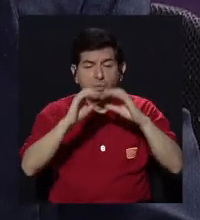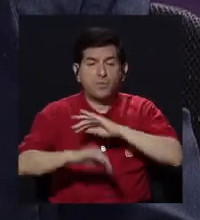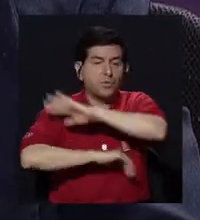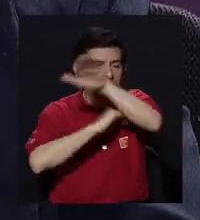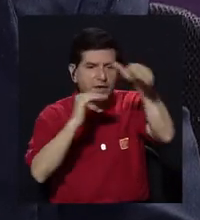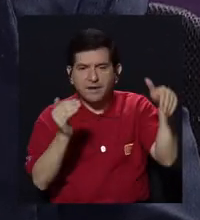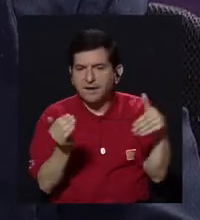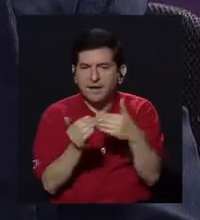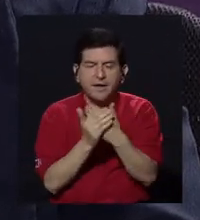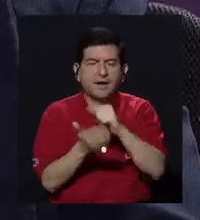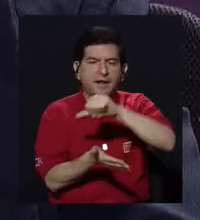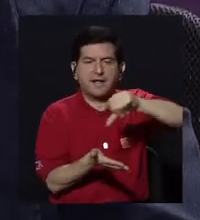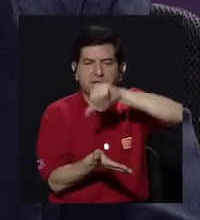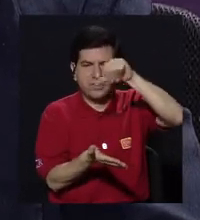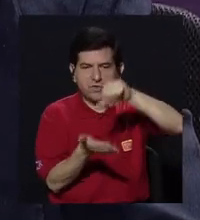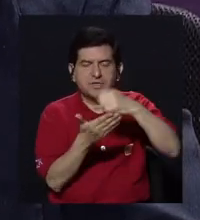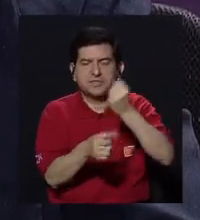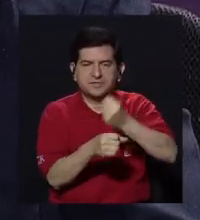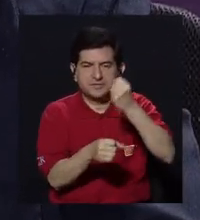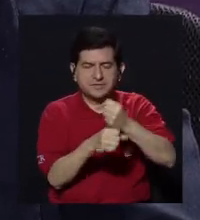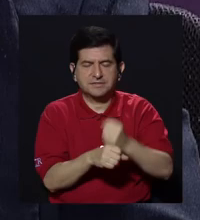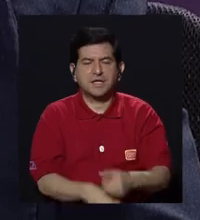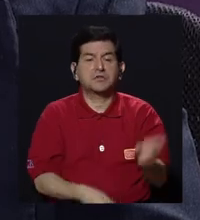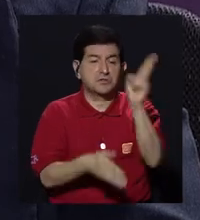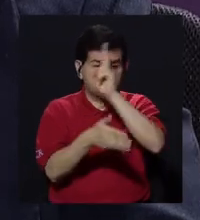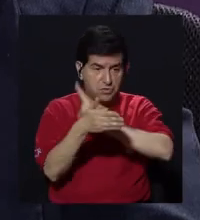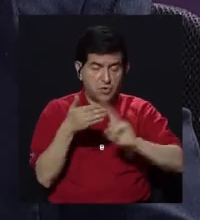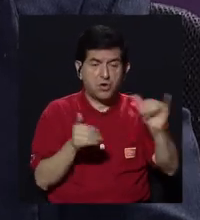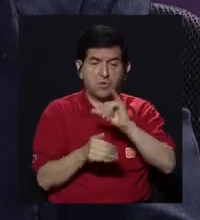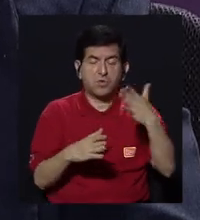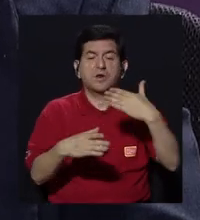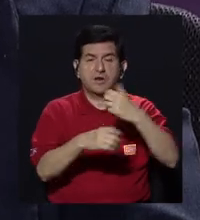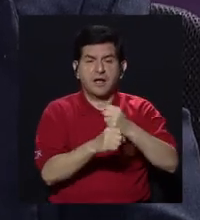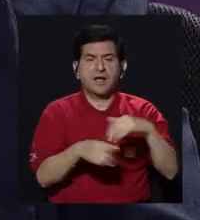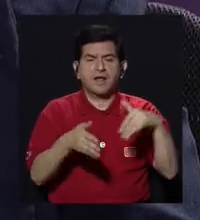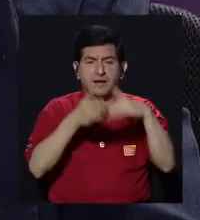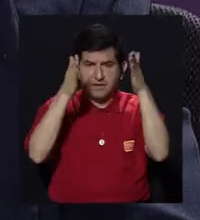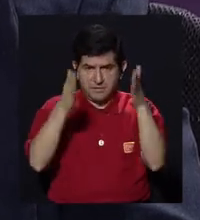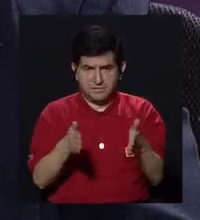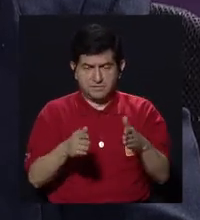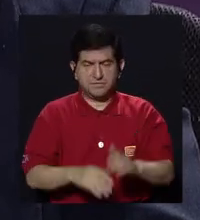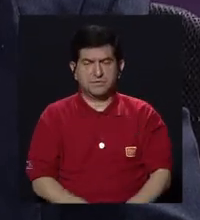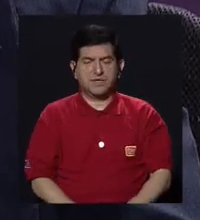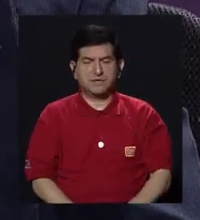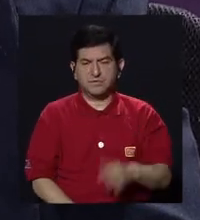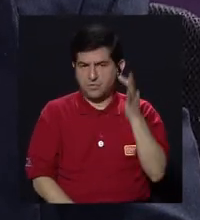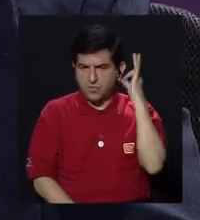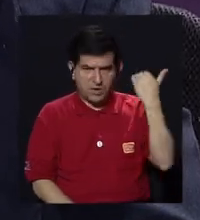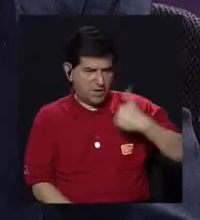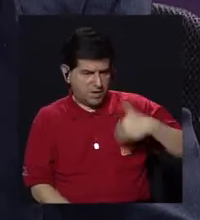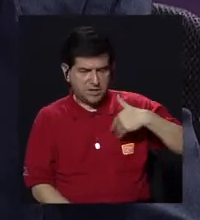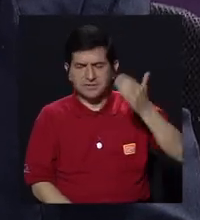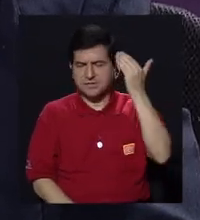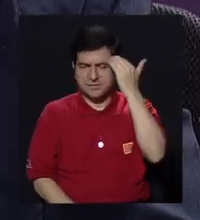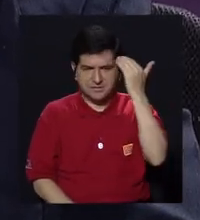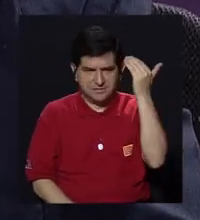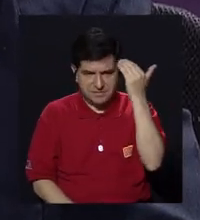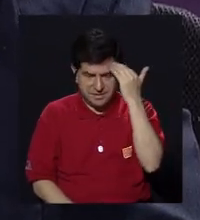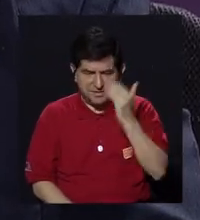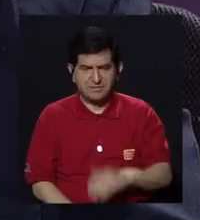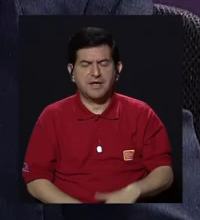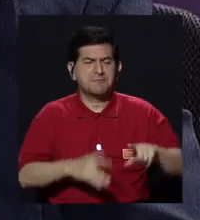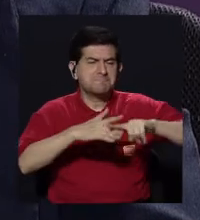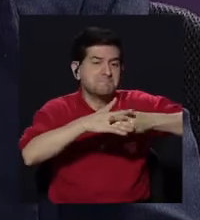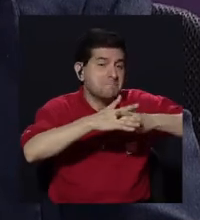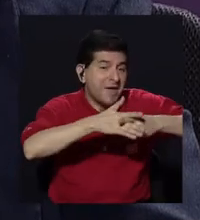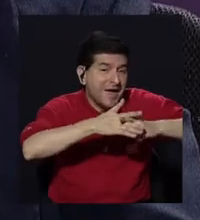a todo el centro de trabajo. En las universidades también lo hacemos, que los estudiantes y las estudiantes conozcan cuáles son